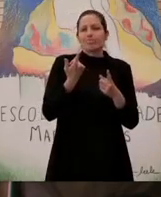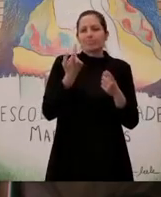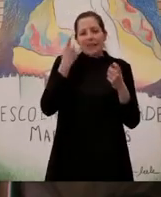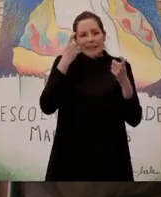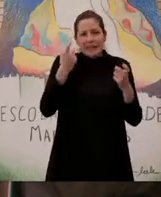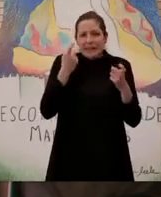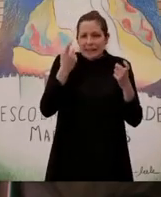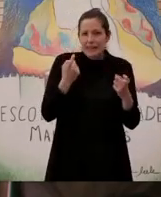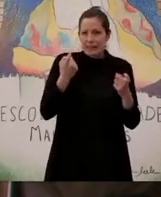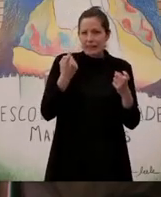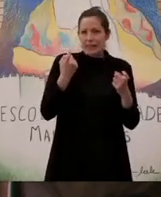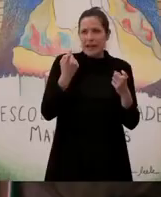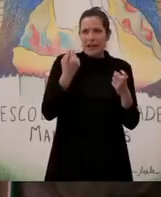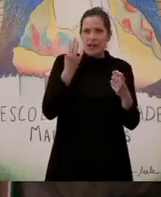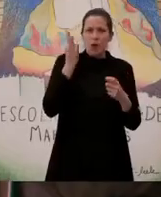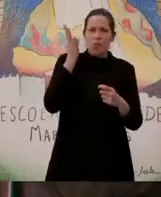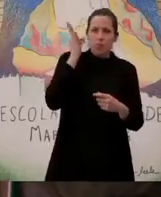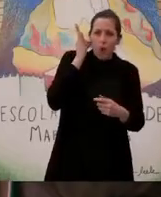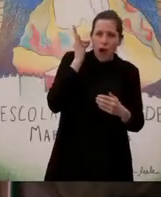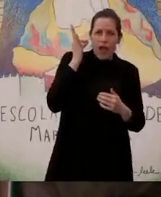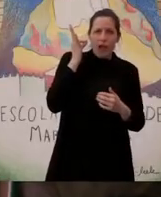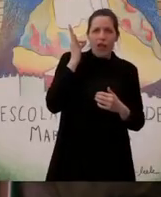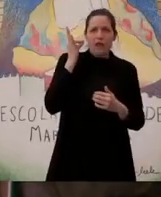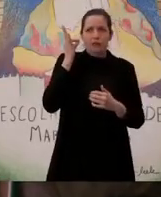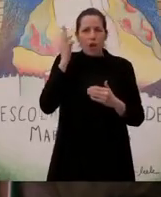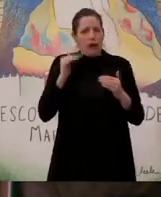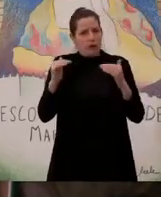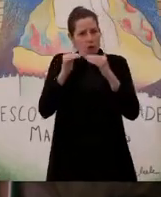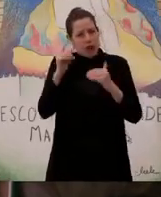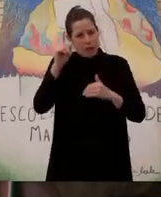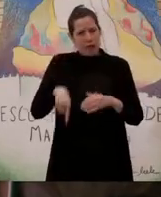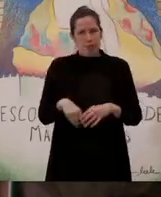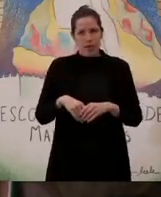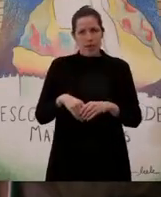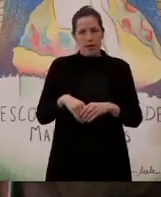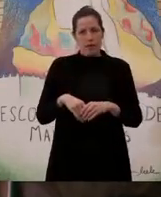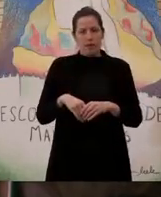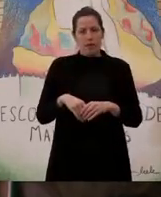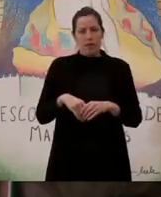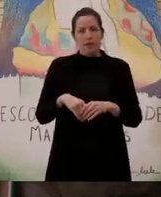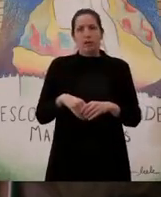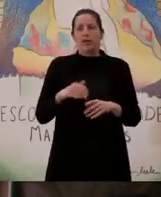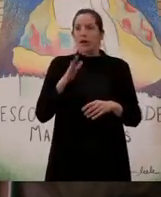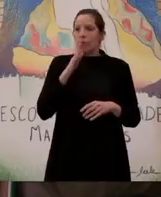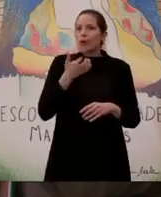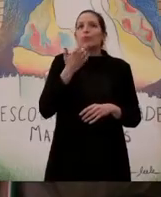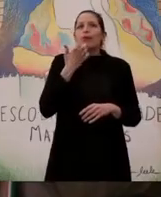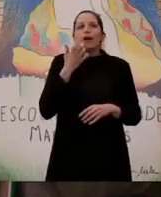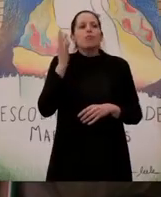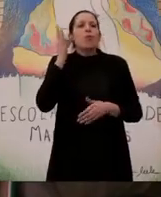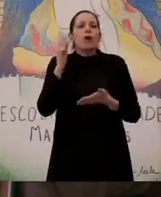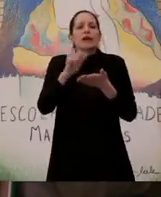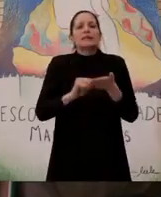entras mulleres también igualdad de Sí pero perspectiva interseccional no a las mujeres la comunidad gitana no